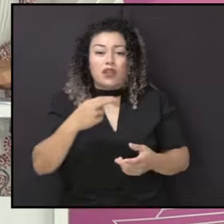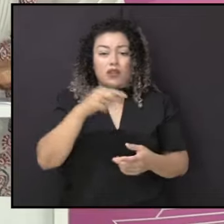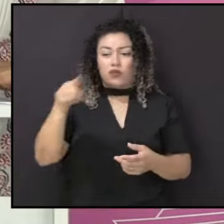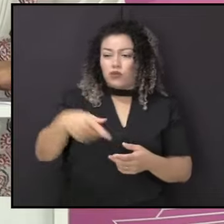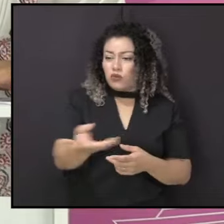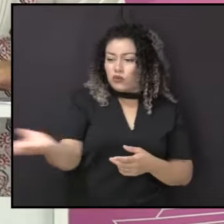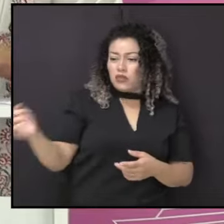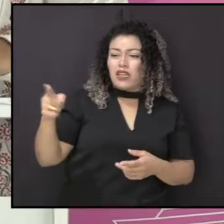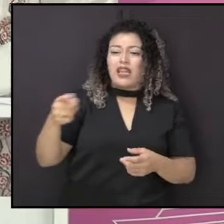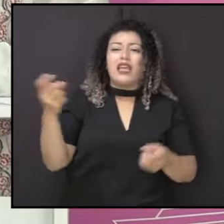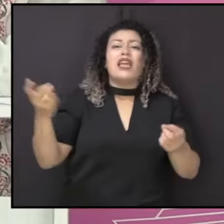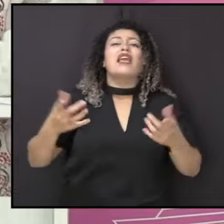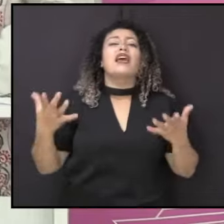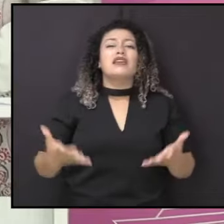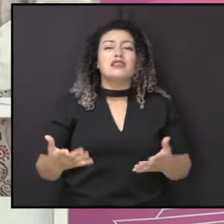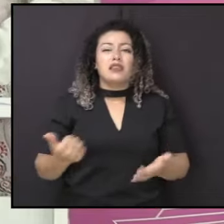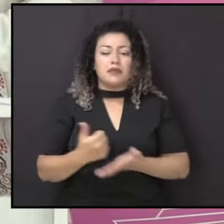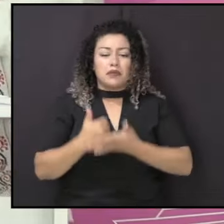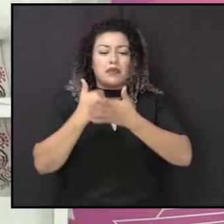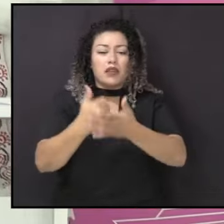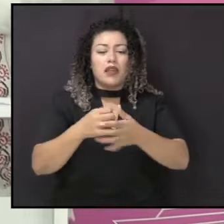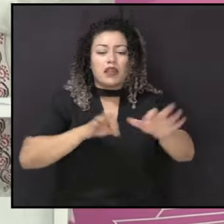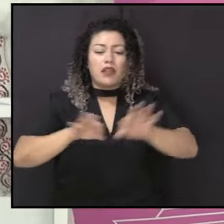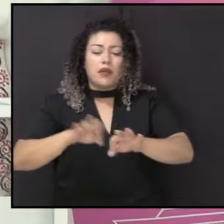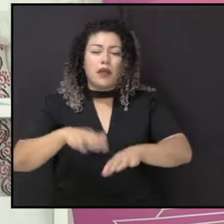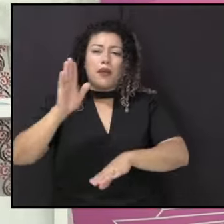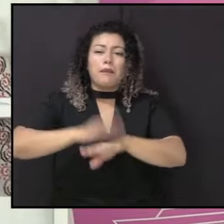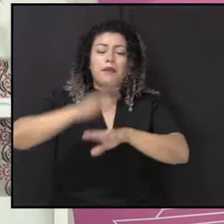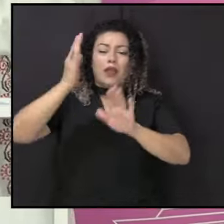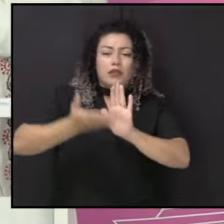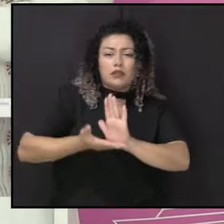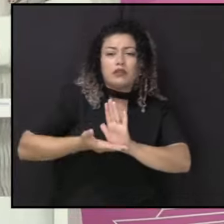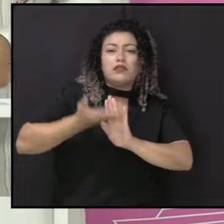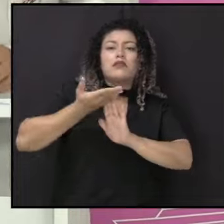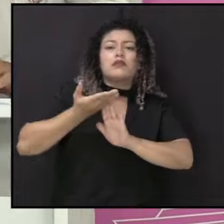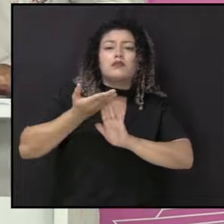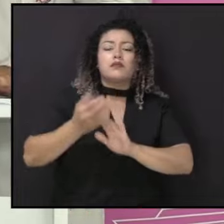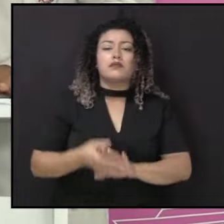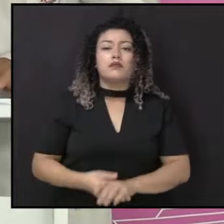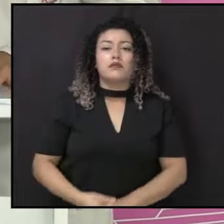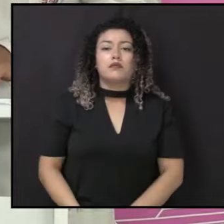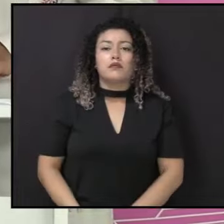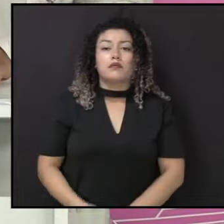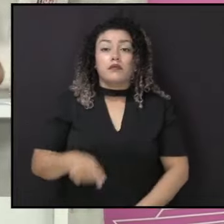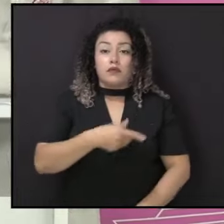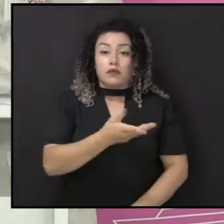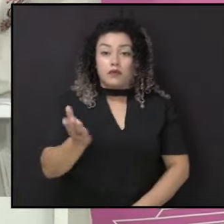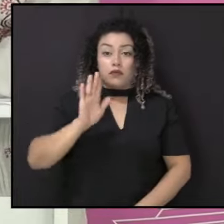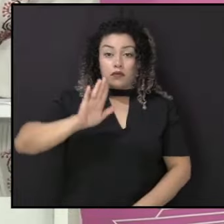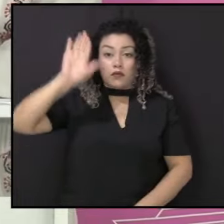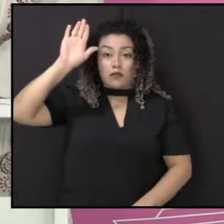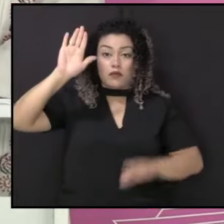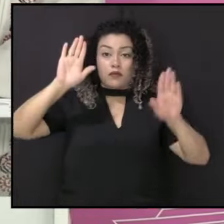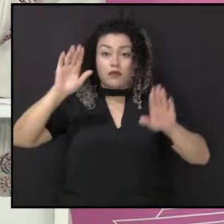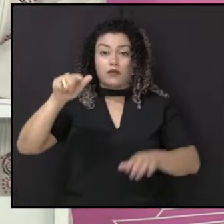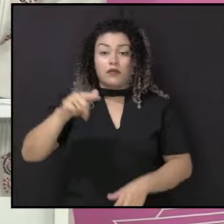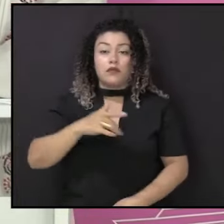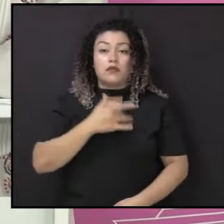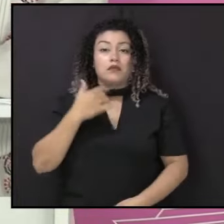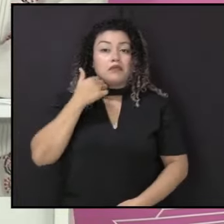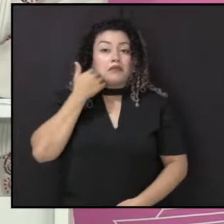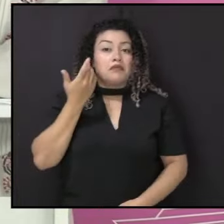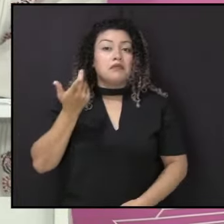desde la legislatura para poder trabajar con este sector? Aquí sería quien levante la mano. ¿Quién empieza?